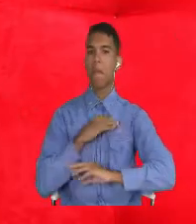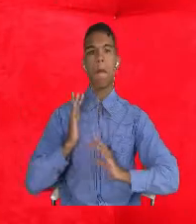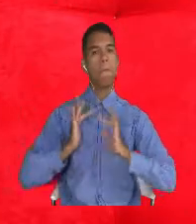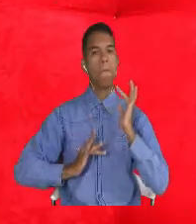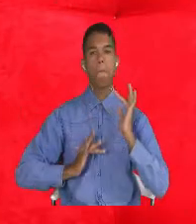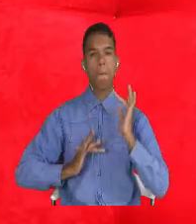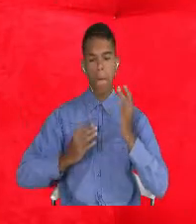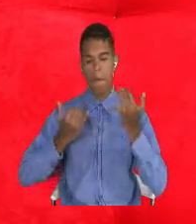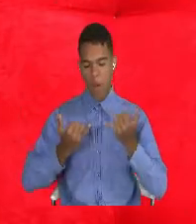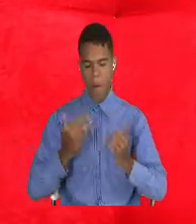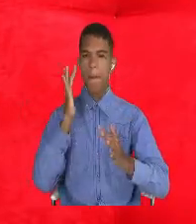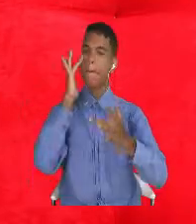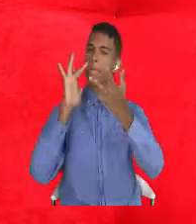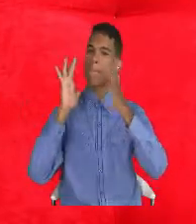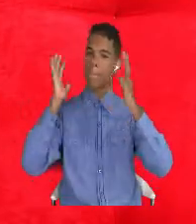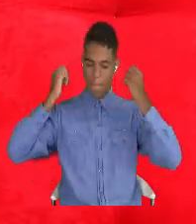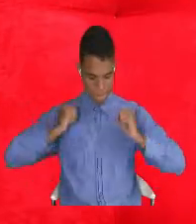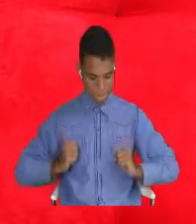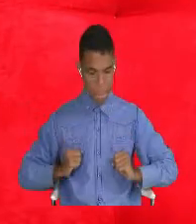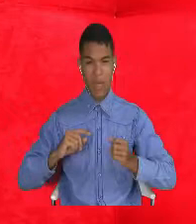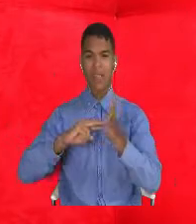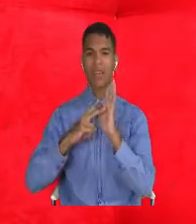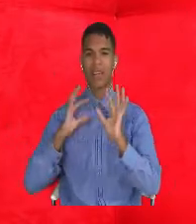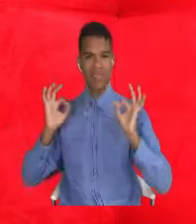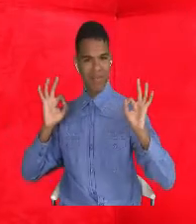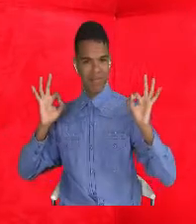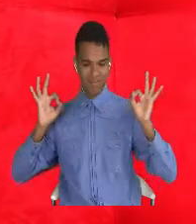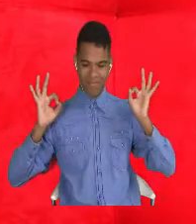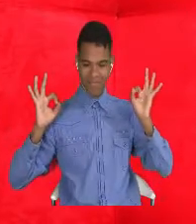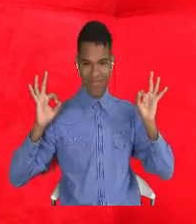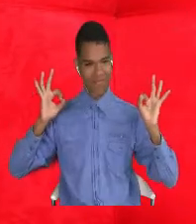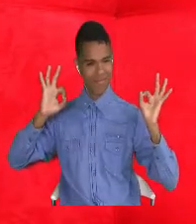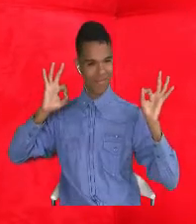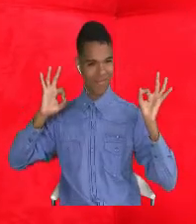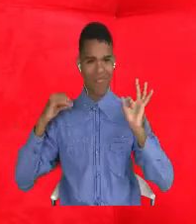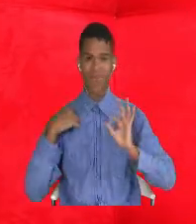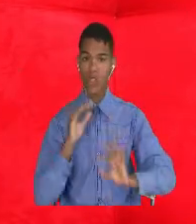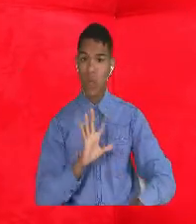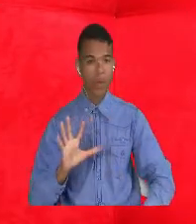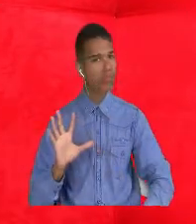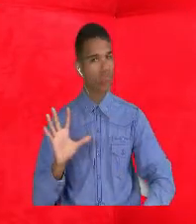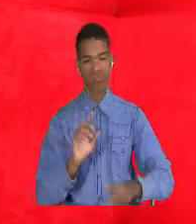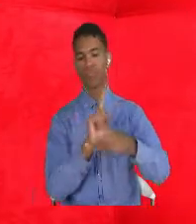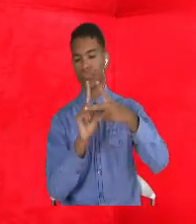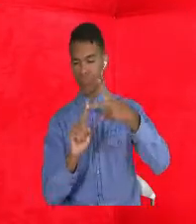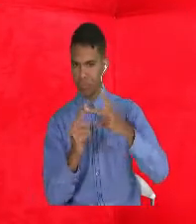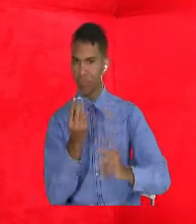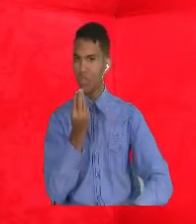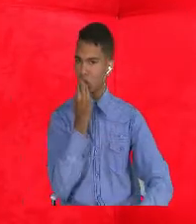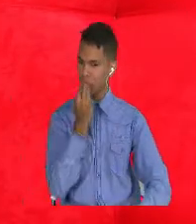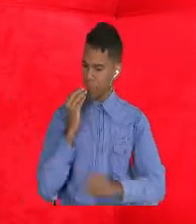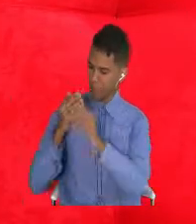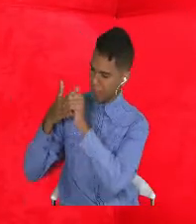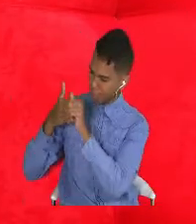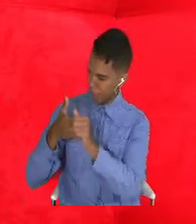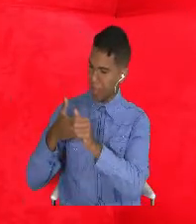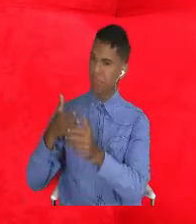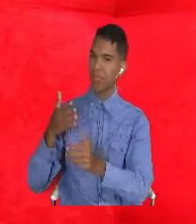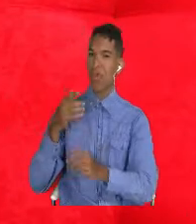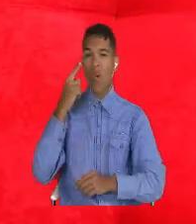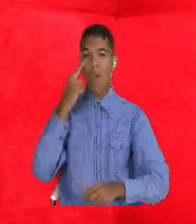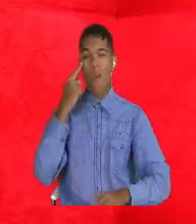no solamente va basado en la estética, también va basado en una guía de alimentación, no en una dieta, porque